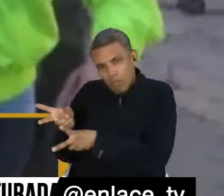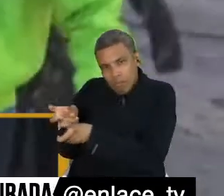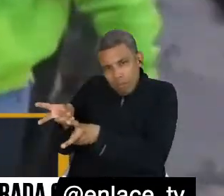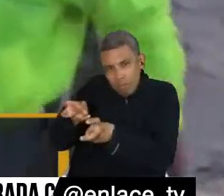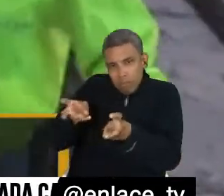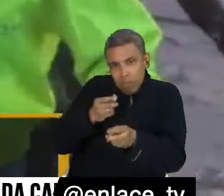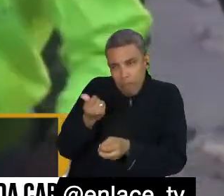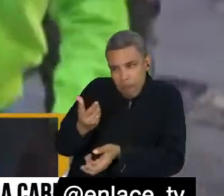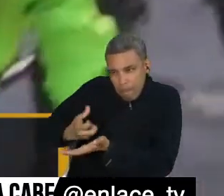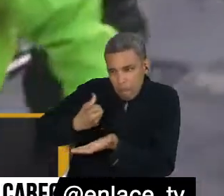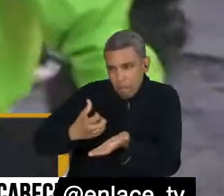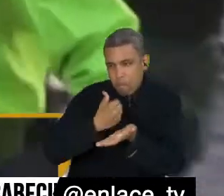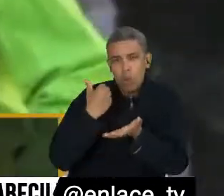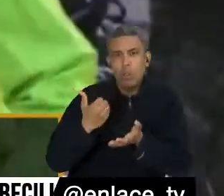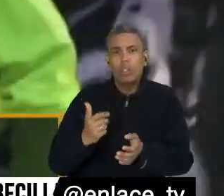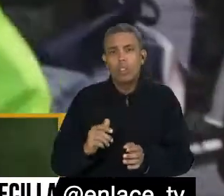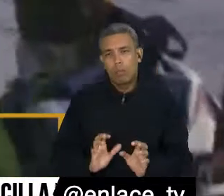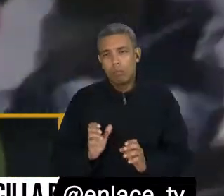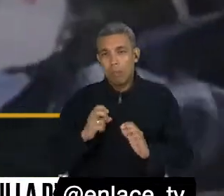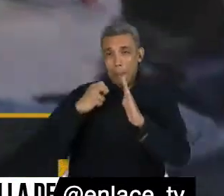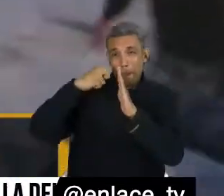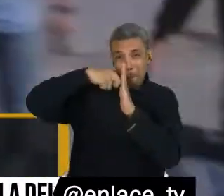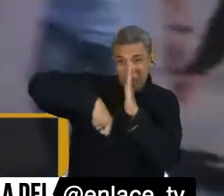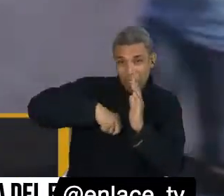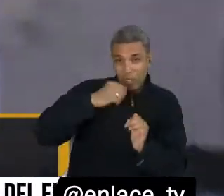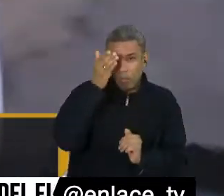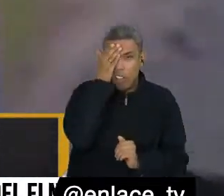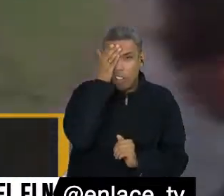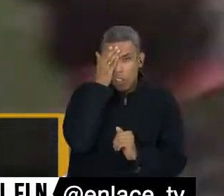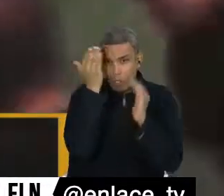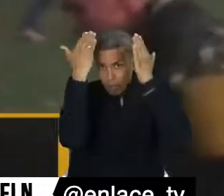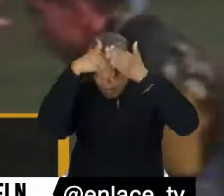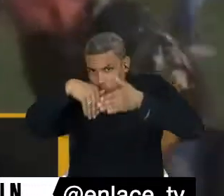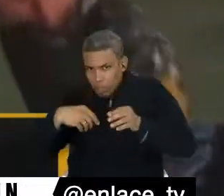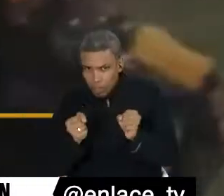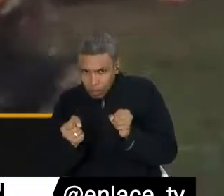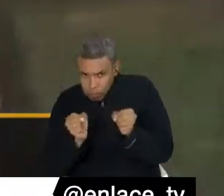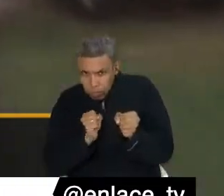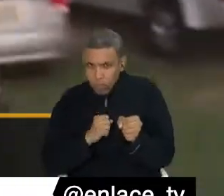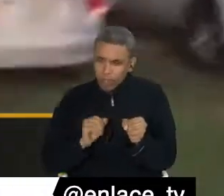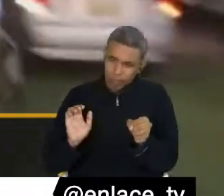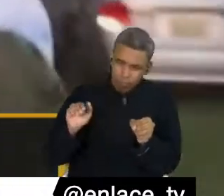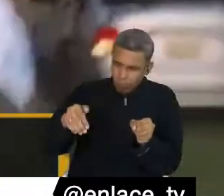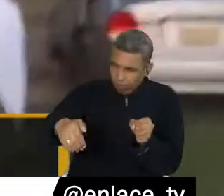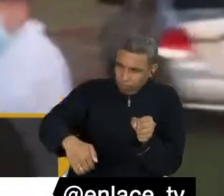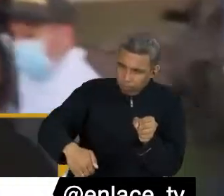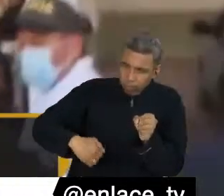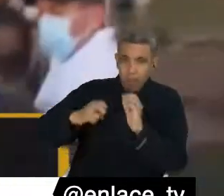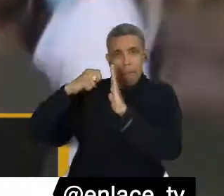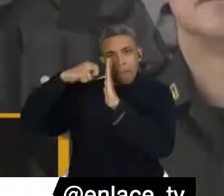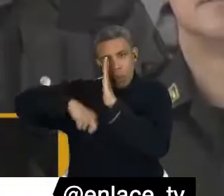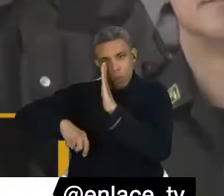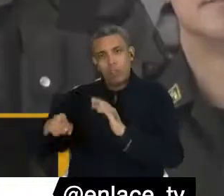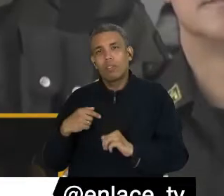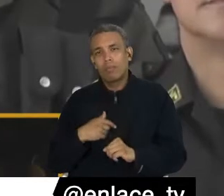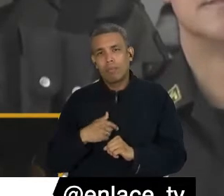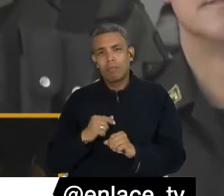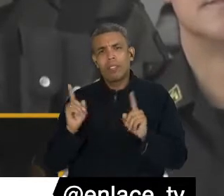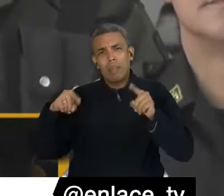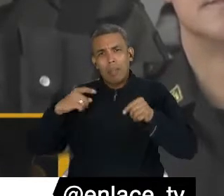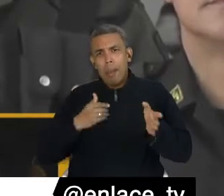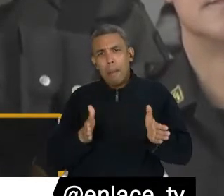del sur de Bolívar. Asimismo era el encargado de la adquisición de armamento y material explosivo, además del planeamiento